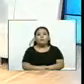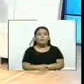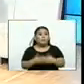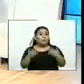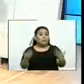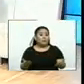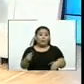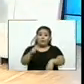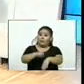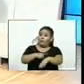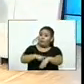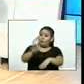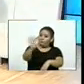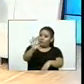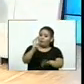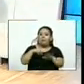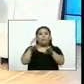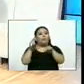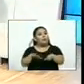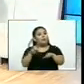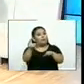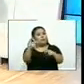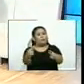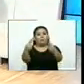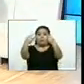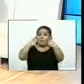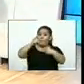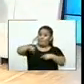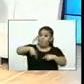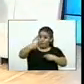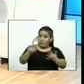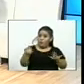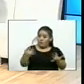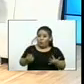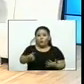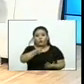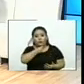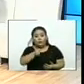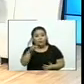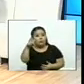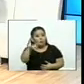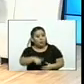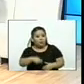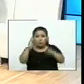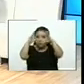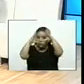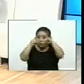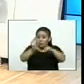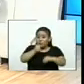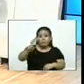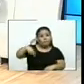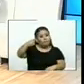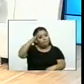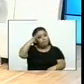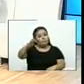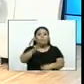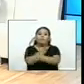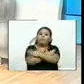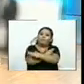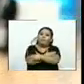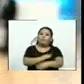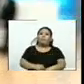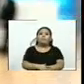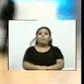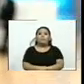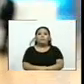Es momento de despedirnos. Gracias por haber estado en nuestra sintonía. Les esperamos mañana con más información aquí en Noticiero Hechos. Hasta mañana. Que descansen.